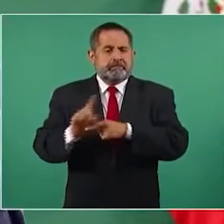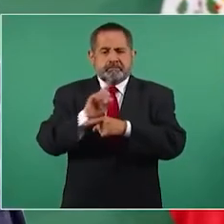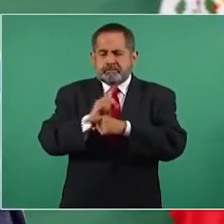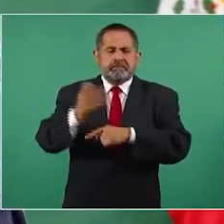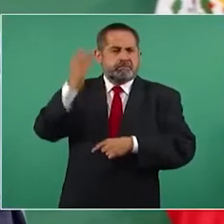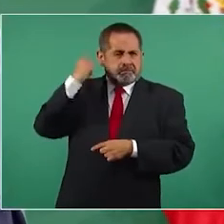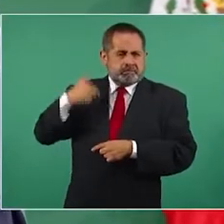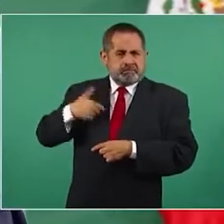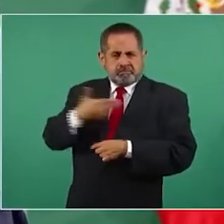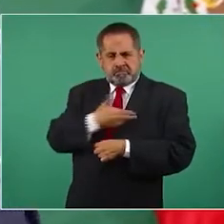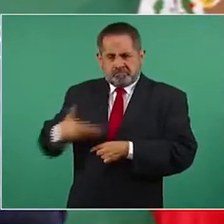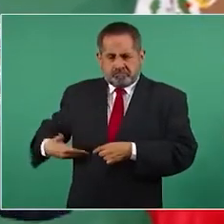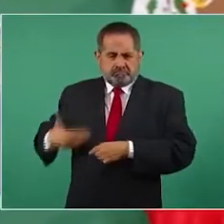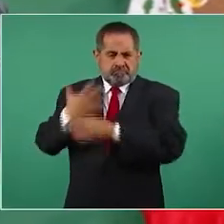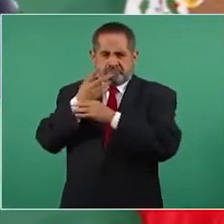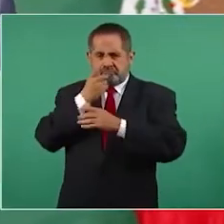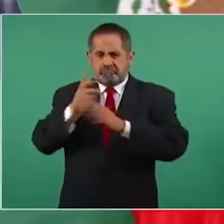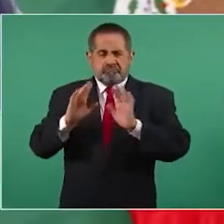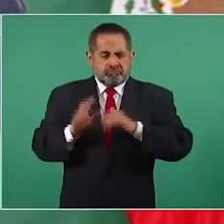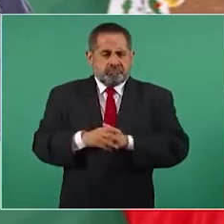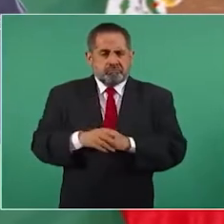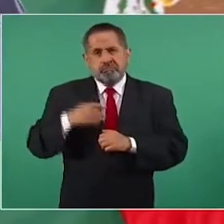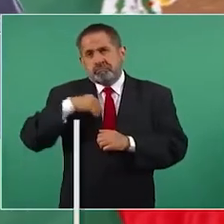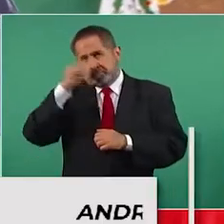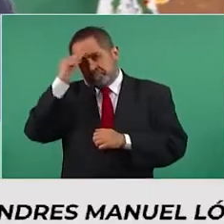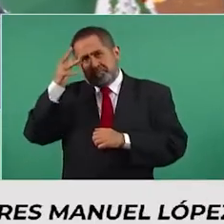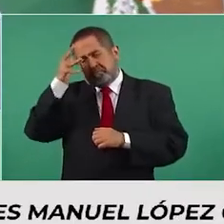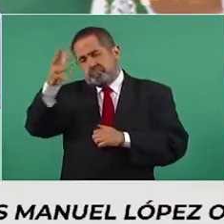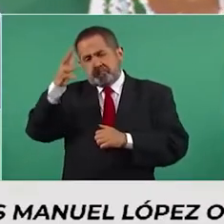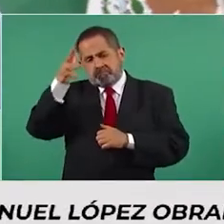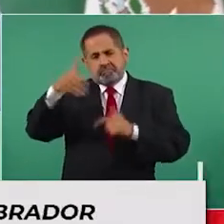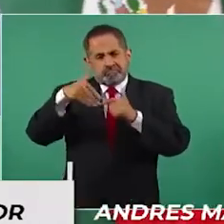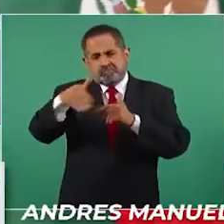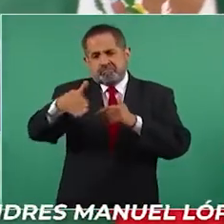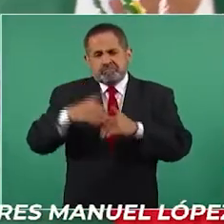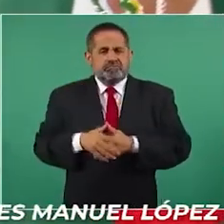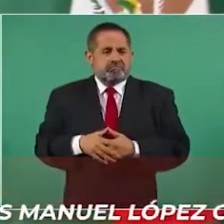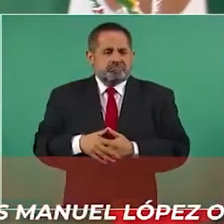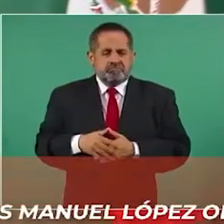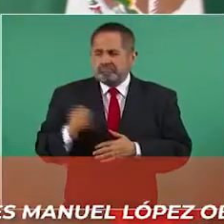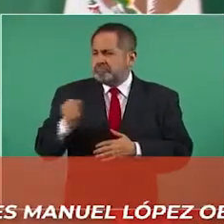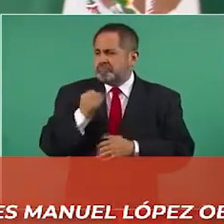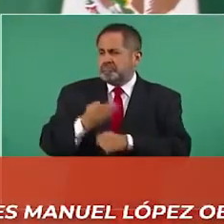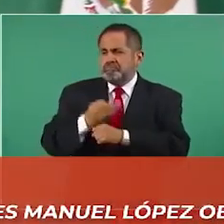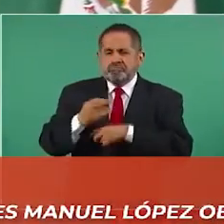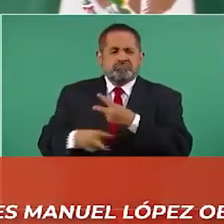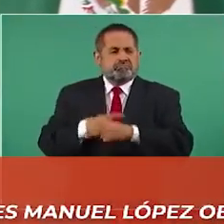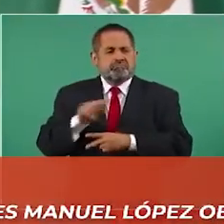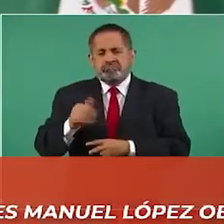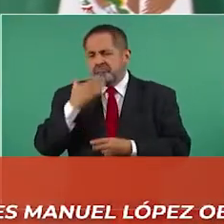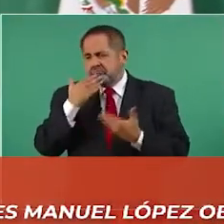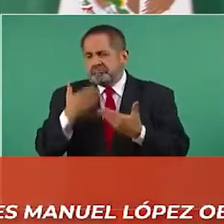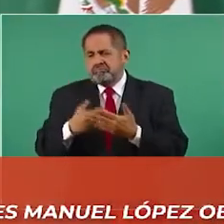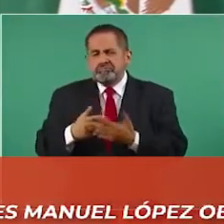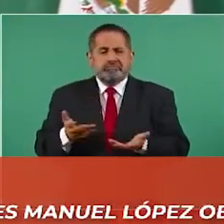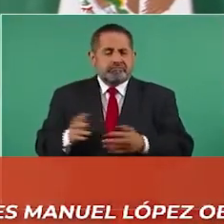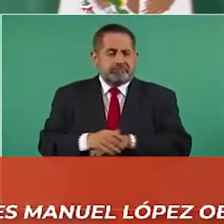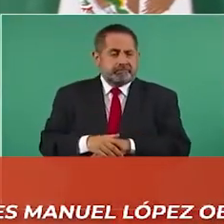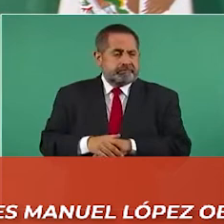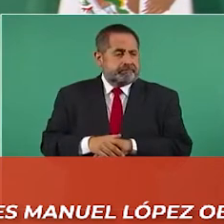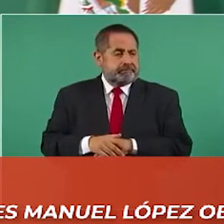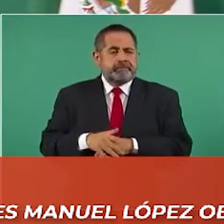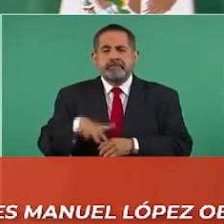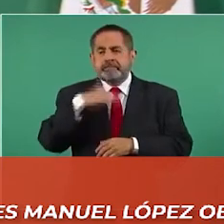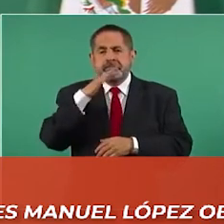que tome posesión. Estoy pensando hacia adelante. Afortunadamente vamos muy bien. Se está acabando